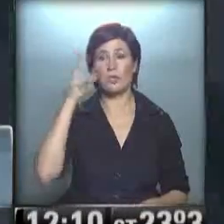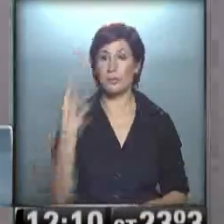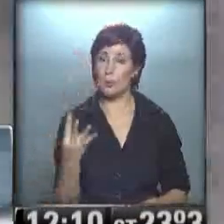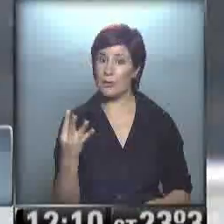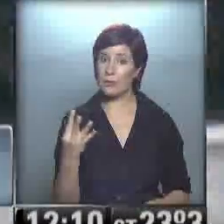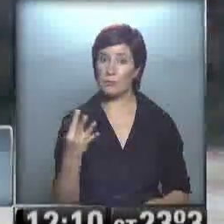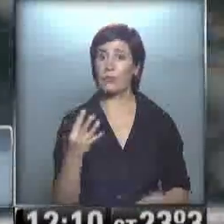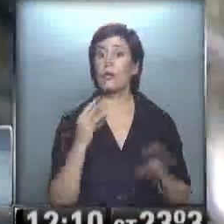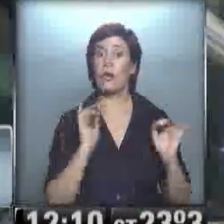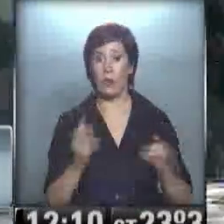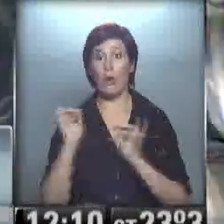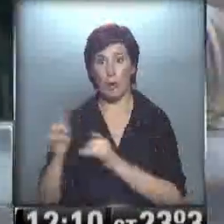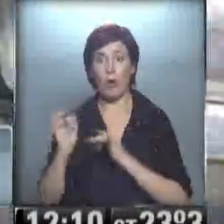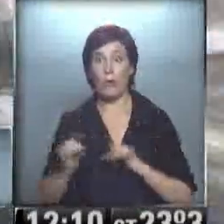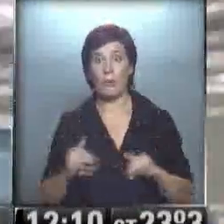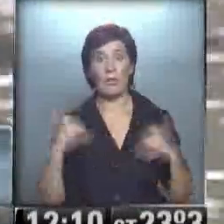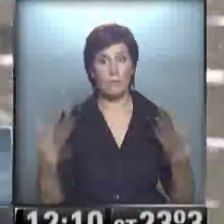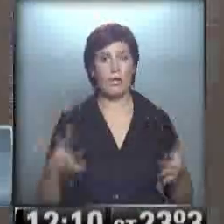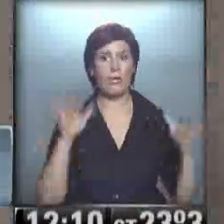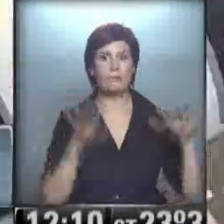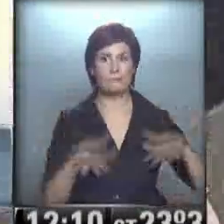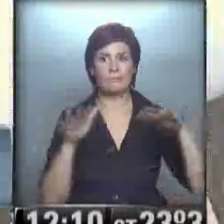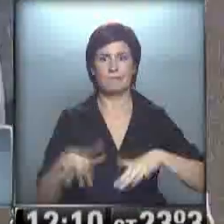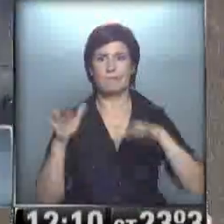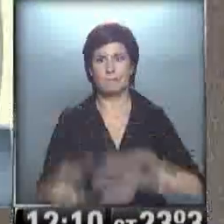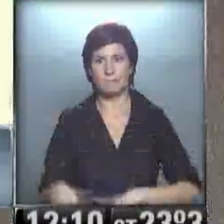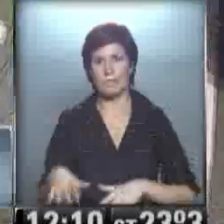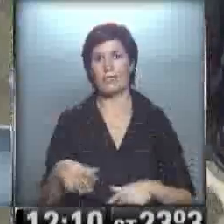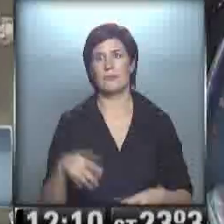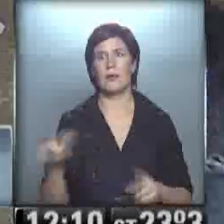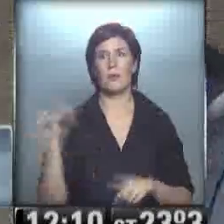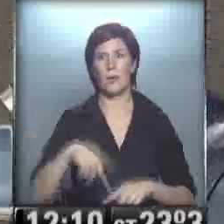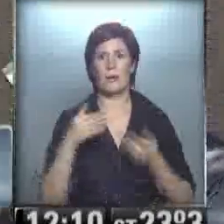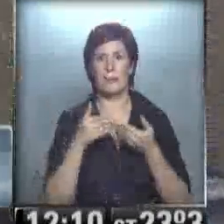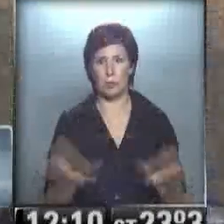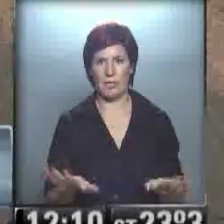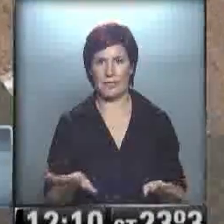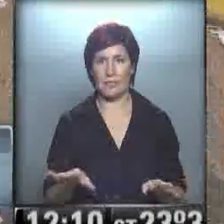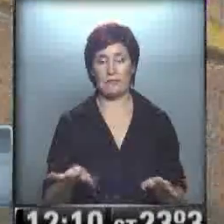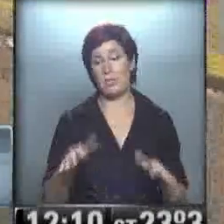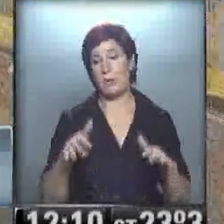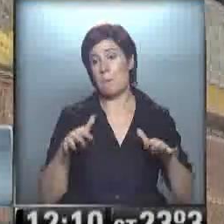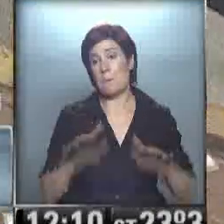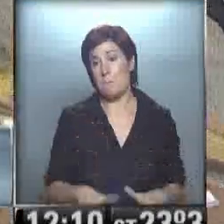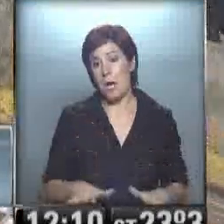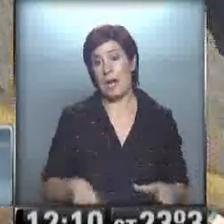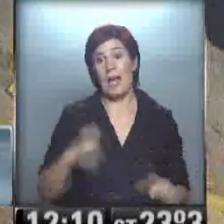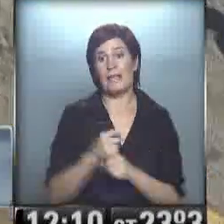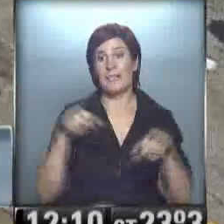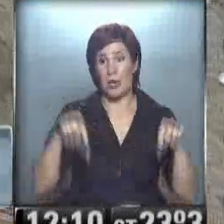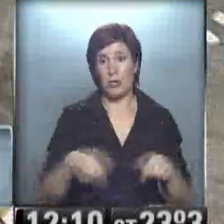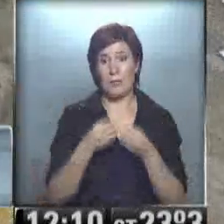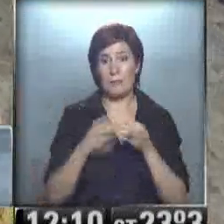participación de la juventud en la calle, a la política, y ahora, a partir del